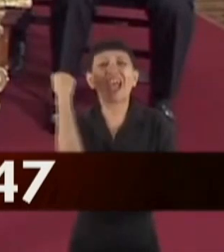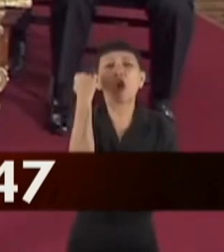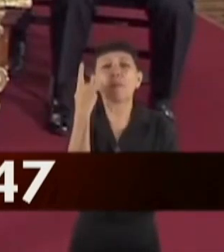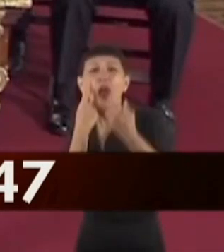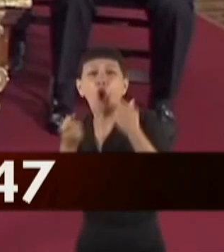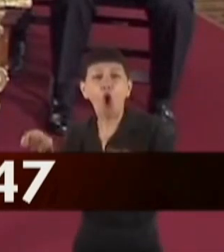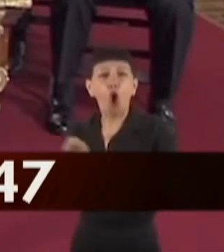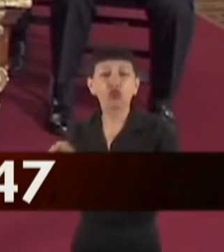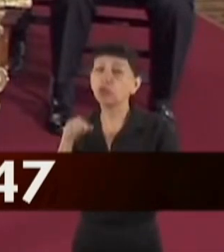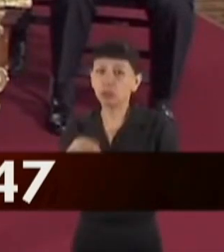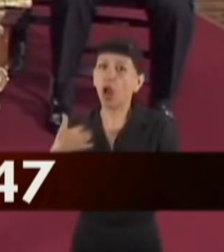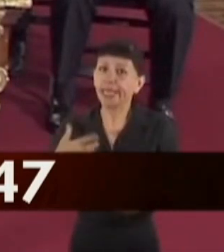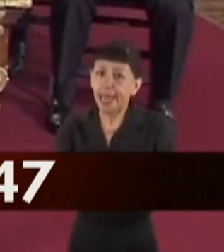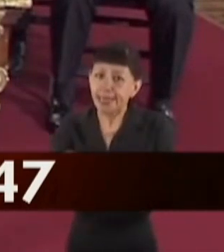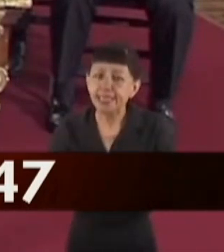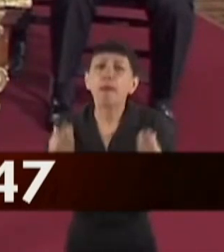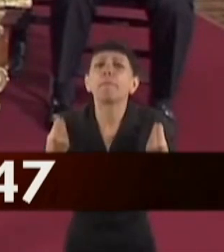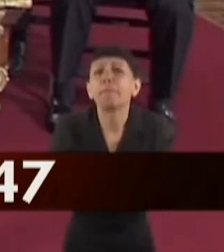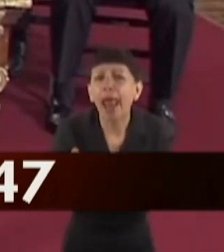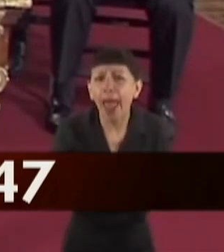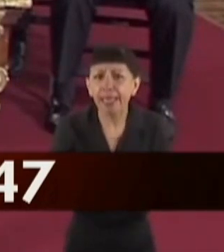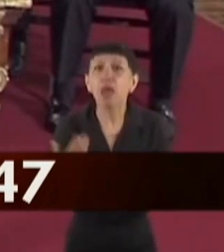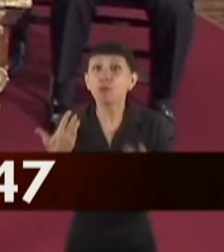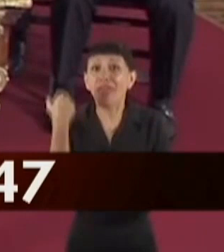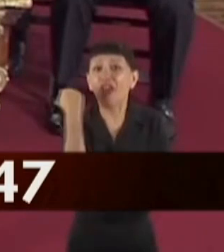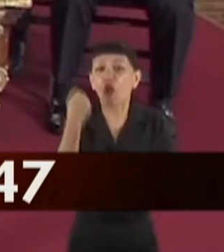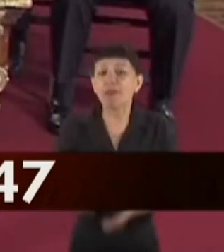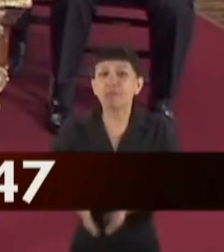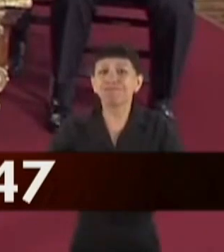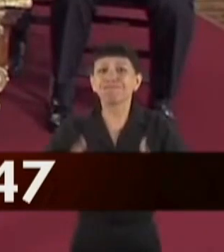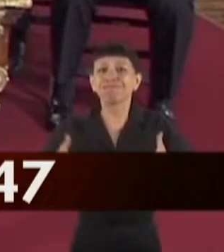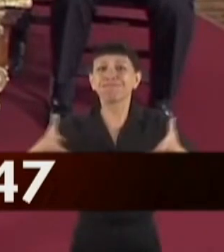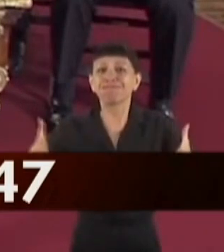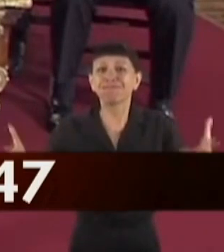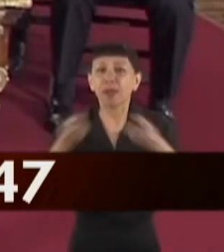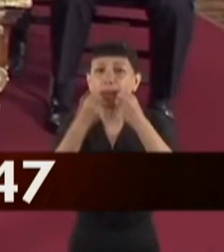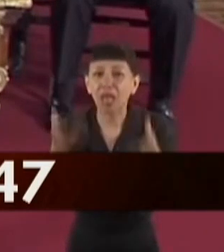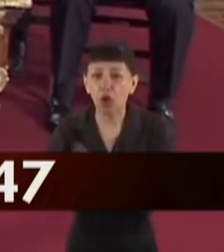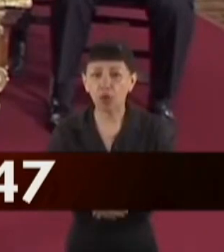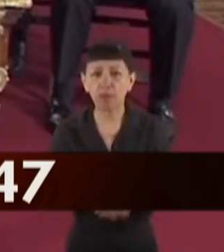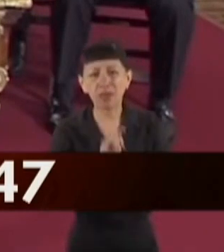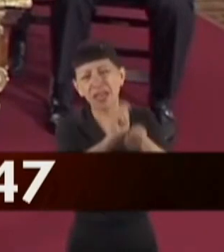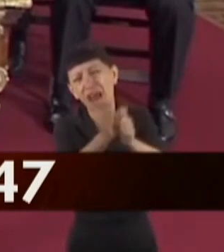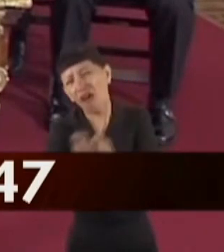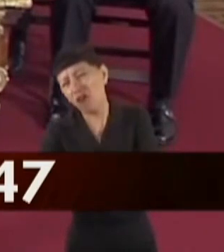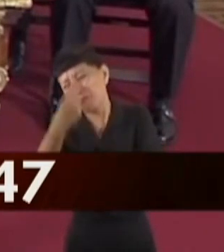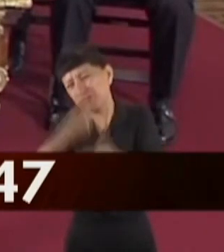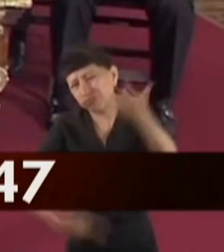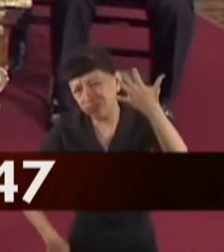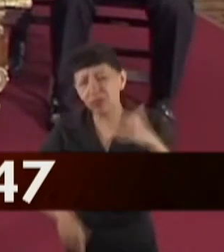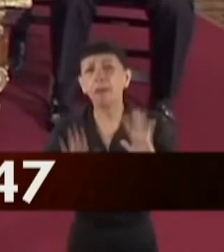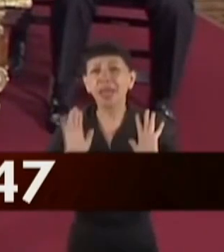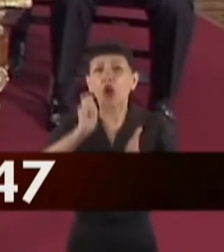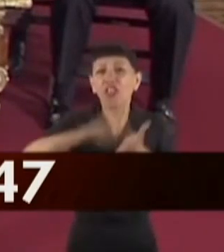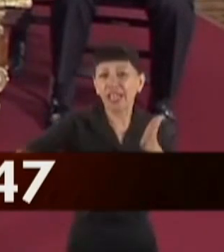de Netflix, HBO, y tenés los mejores celulares, y te empezó a escasear el ingreso de tu casa